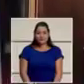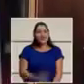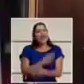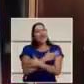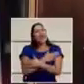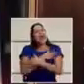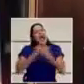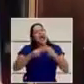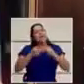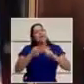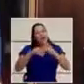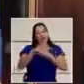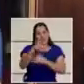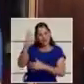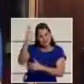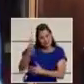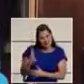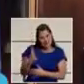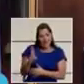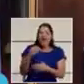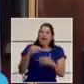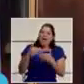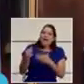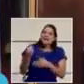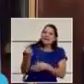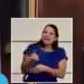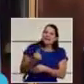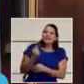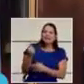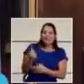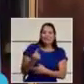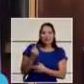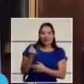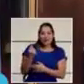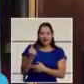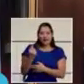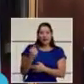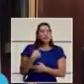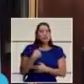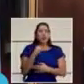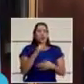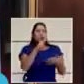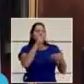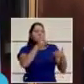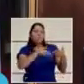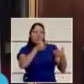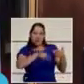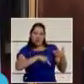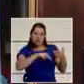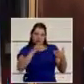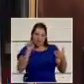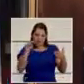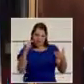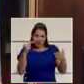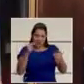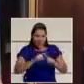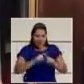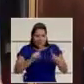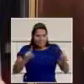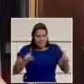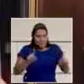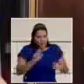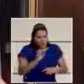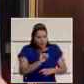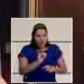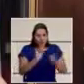Queridos amigos de Costa Rica, normalmente no suelo nunca leer comunicados, pero debido a la importancia de